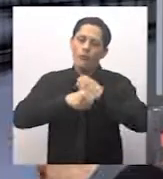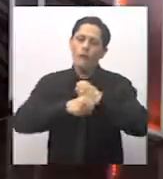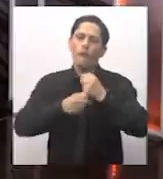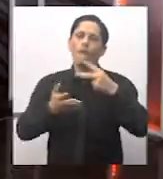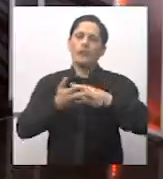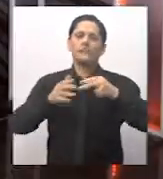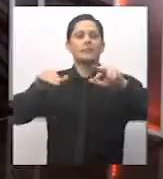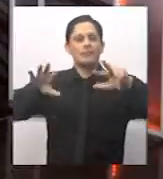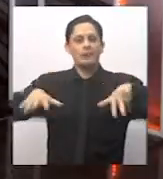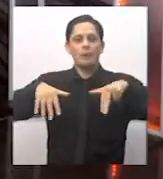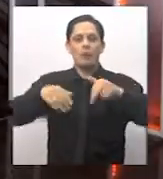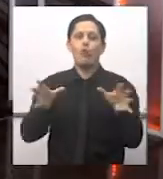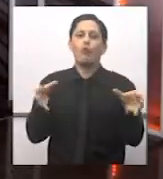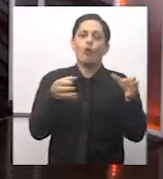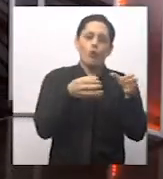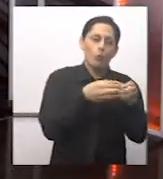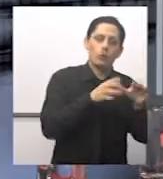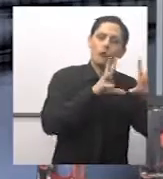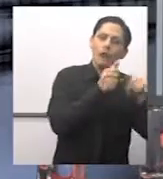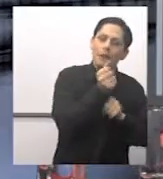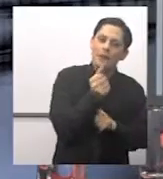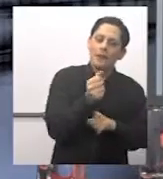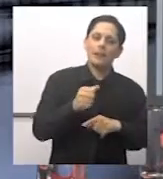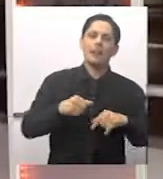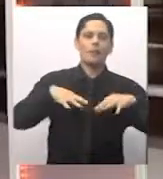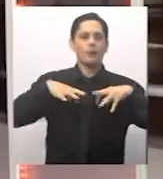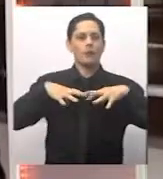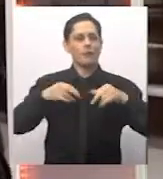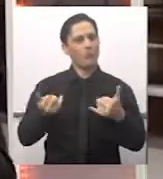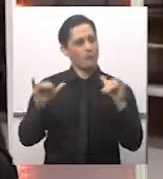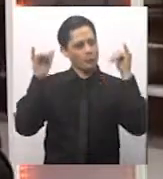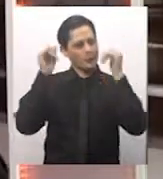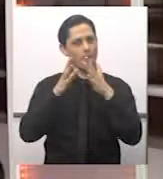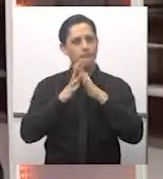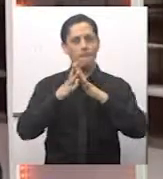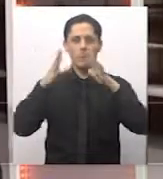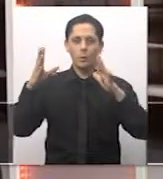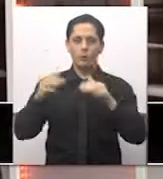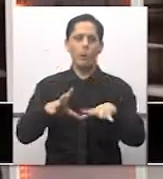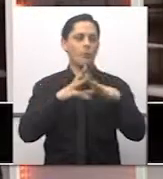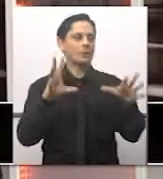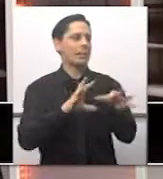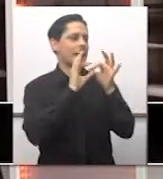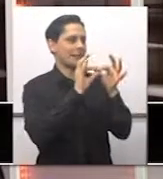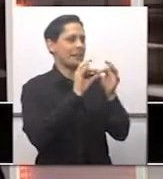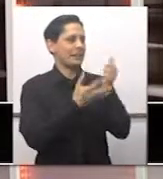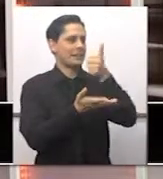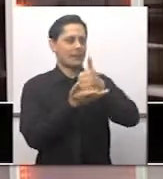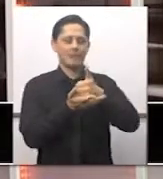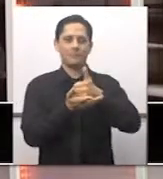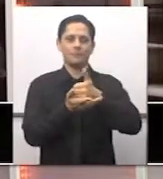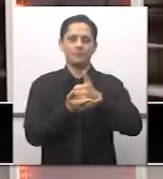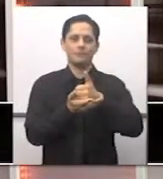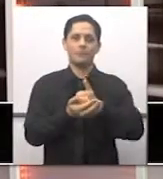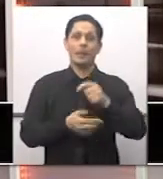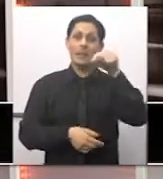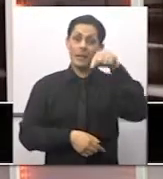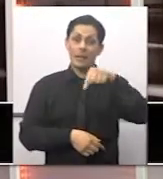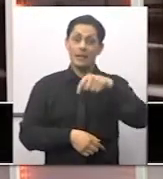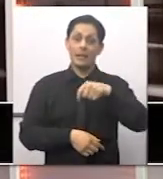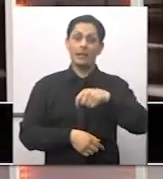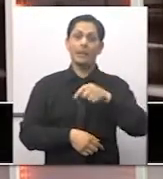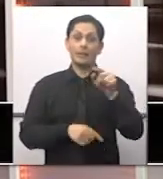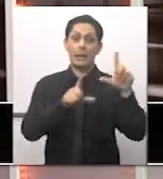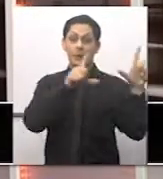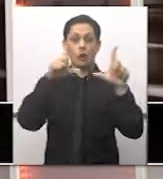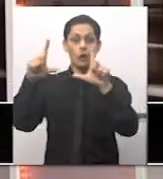ustedes, muchas gracias por la invitación. Y muchas gracias a usted, Intendente, por estar acá. Gracias. Esta nota entonces, entrevista a fondo con el Intendente Jorge Martín, hablando un